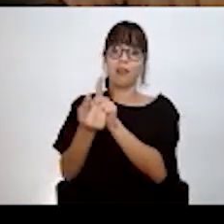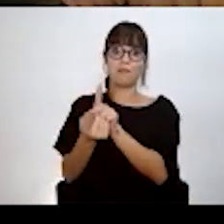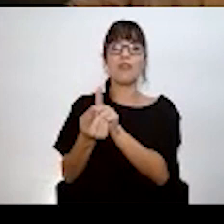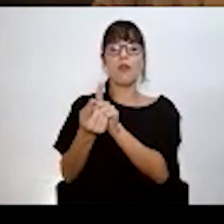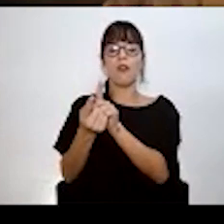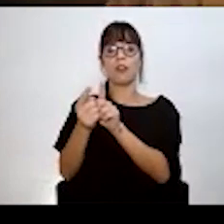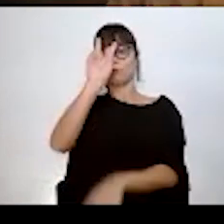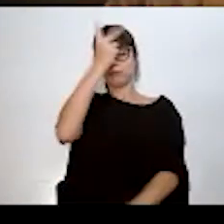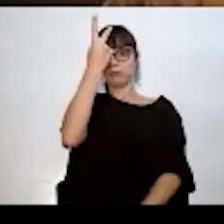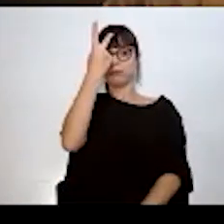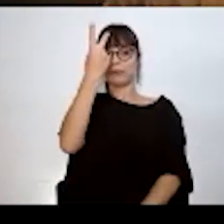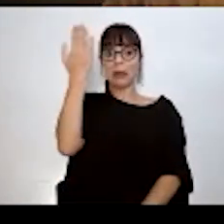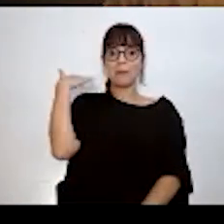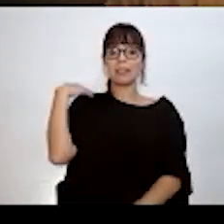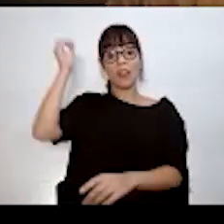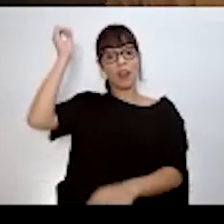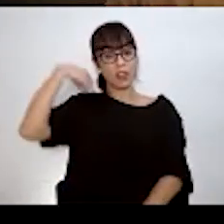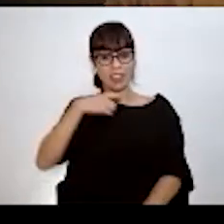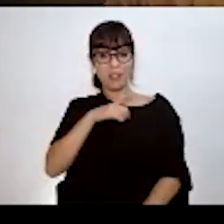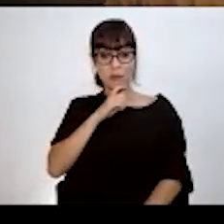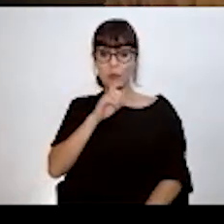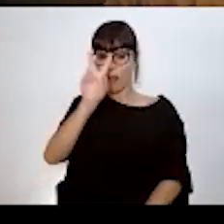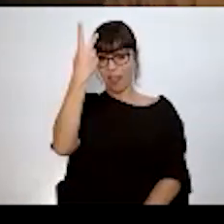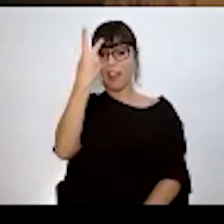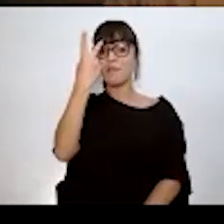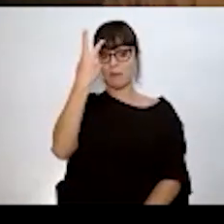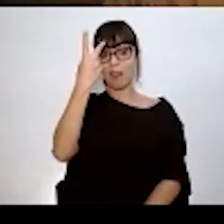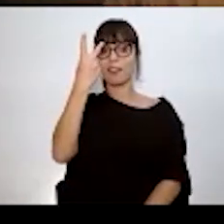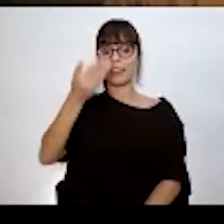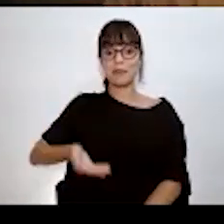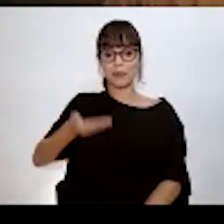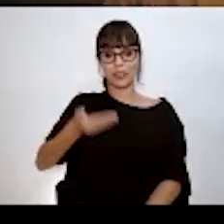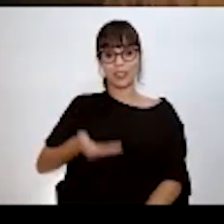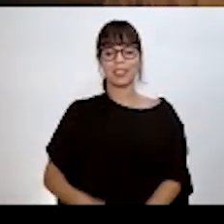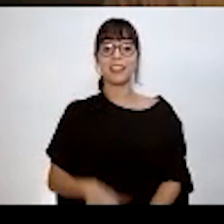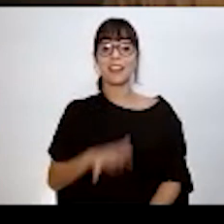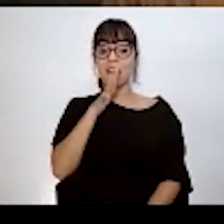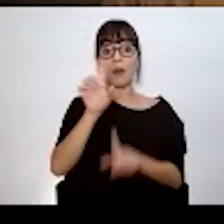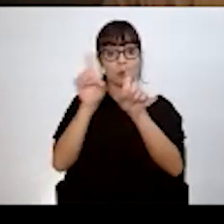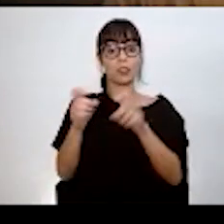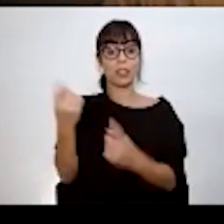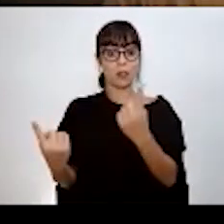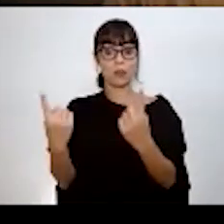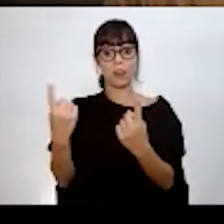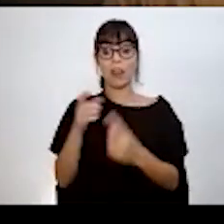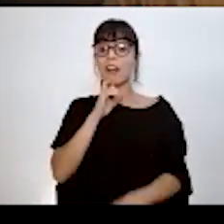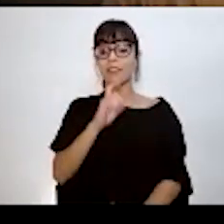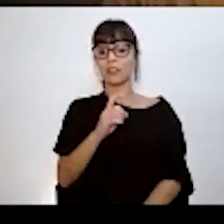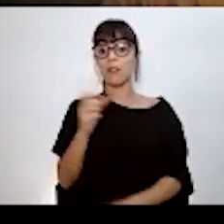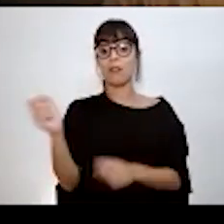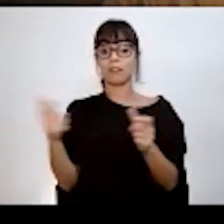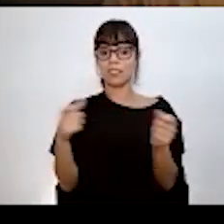aborigen. Vamos a dar paso a una serie de preguntas. Te aviso que el chat tiene unas